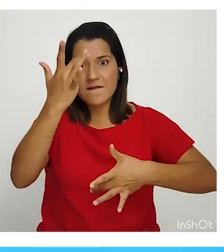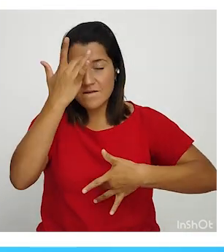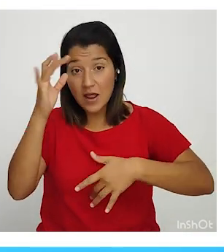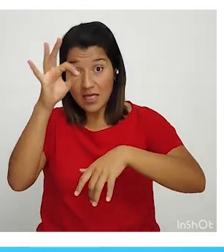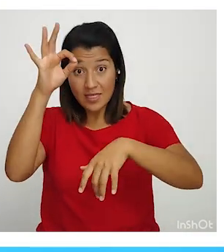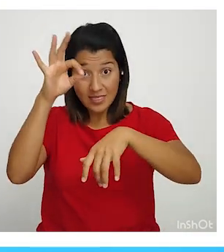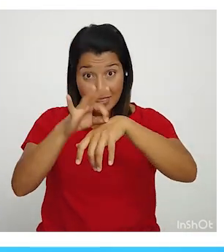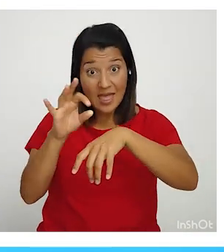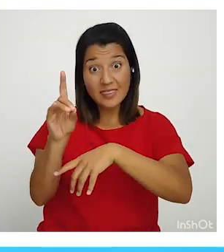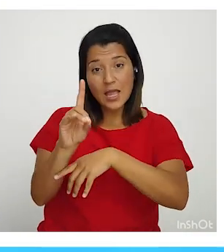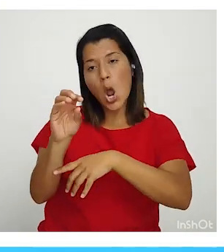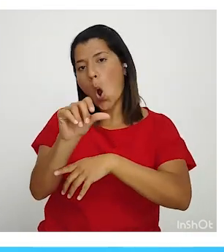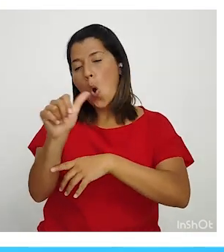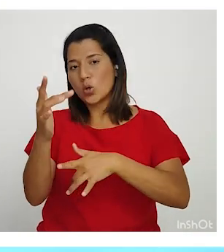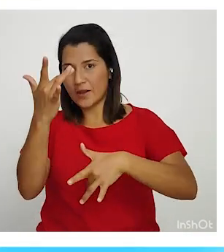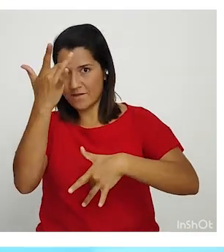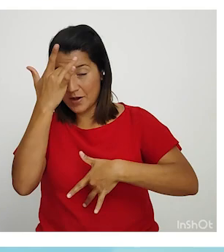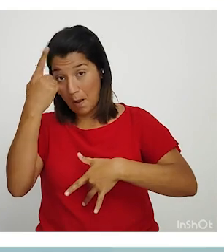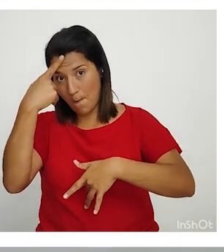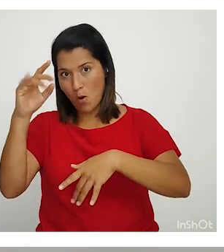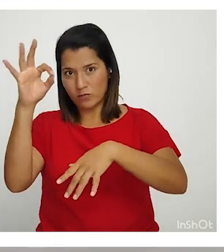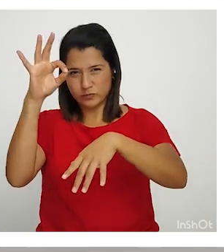sea transmitida por un mosquito. Ya venimos.